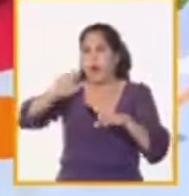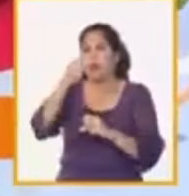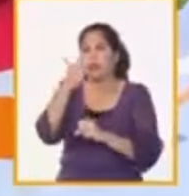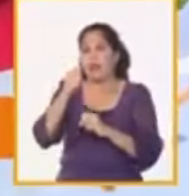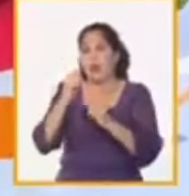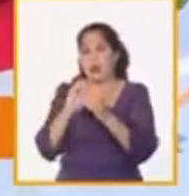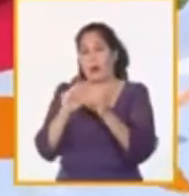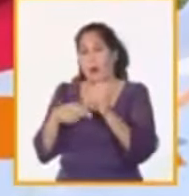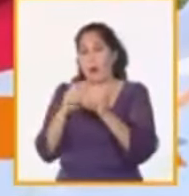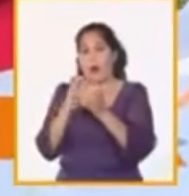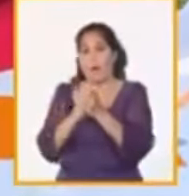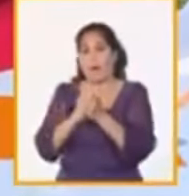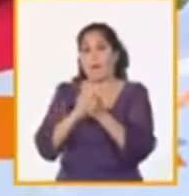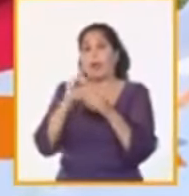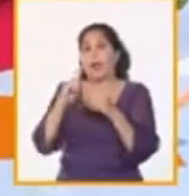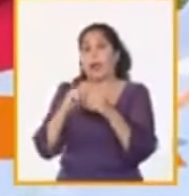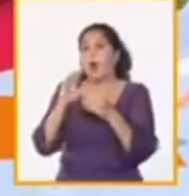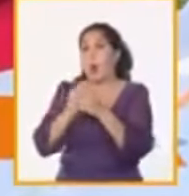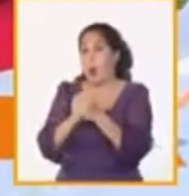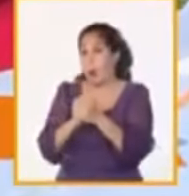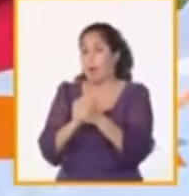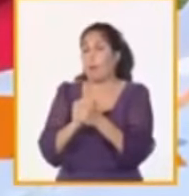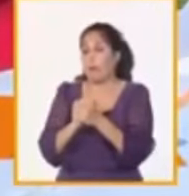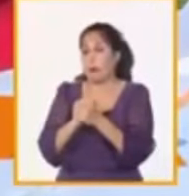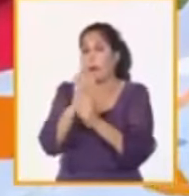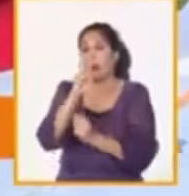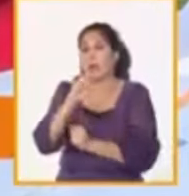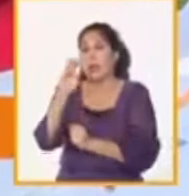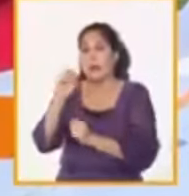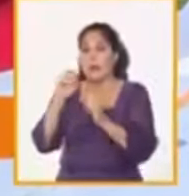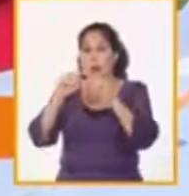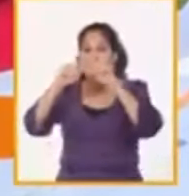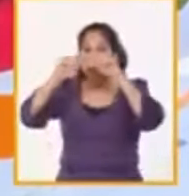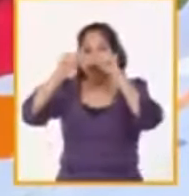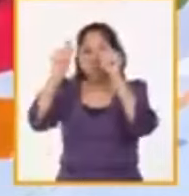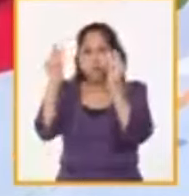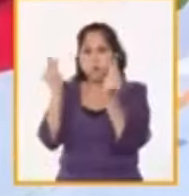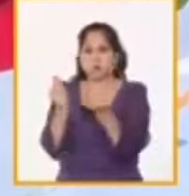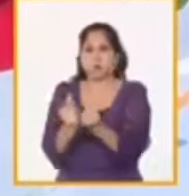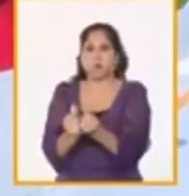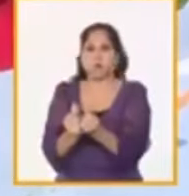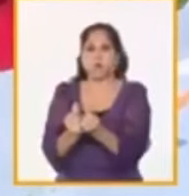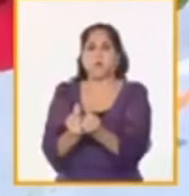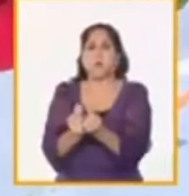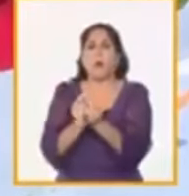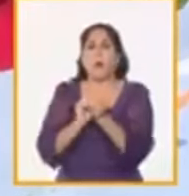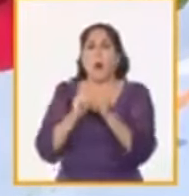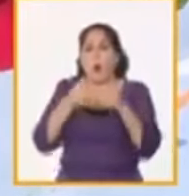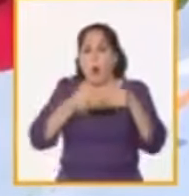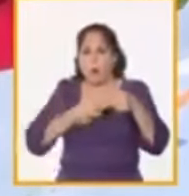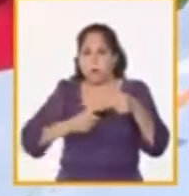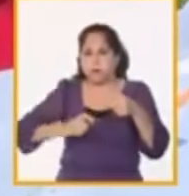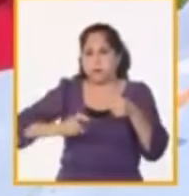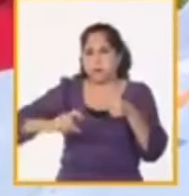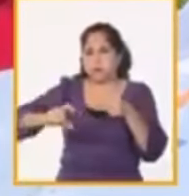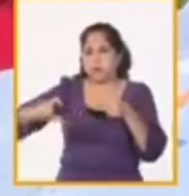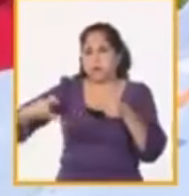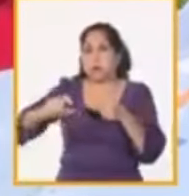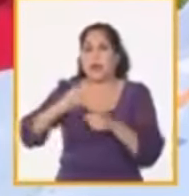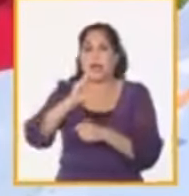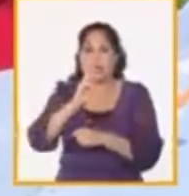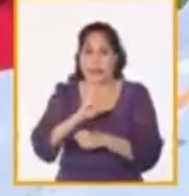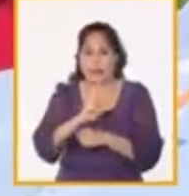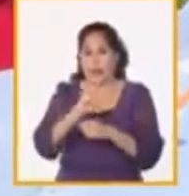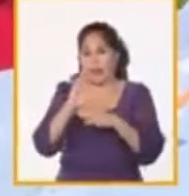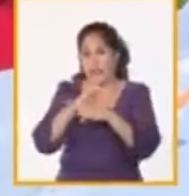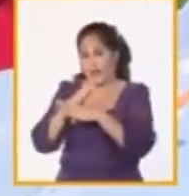kilómetros de longitud de tubería de 630 milímetros de PAD. En lo largo de su trazado va a tener tres presiones nominales diferentes